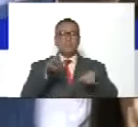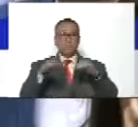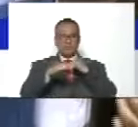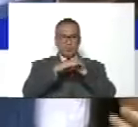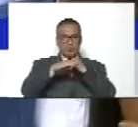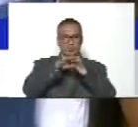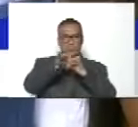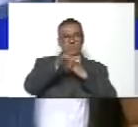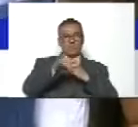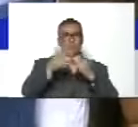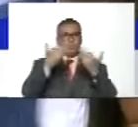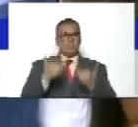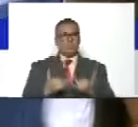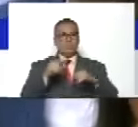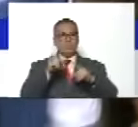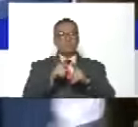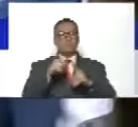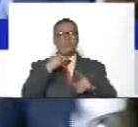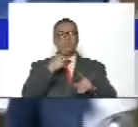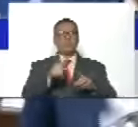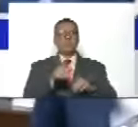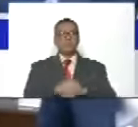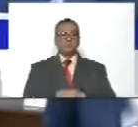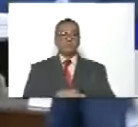iguales. Hasta aquí llega mi intervención.